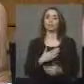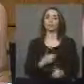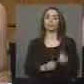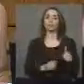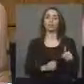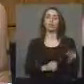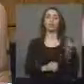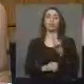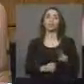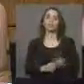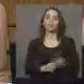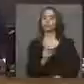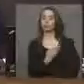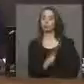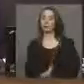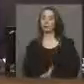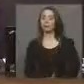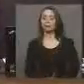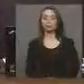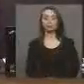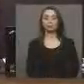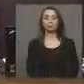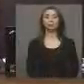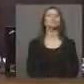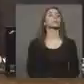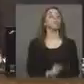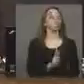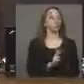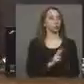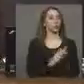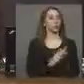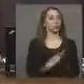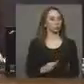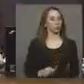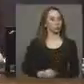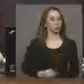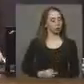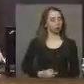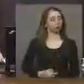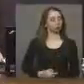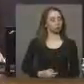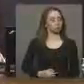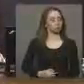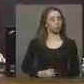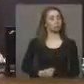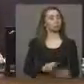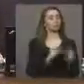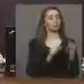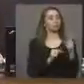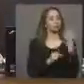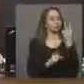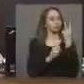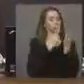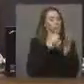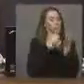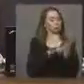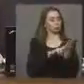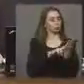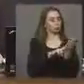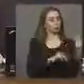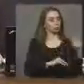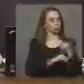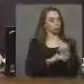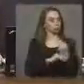del Servicio, por ciento. Señor diputado, se despacharán los dos oficios